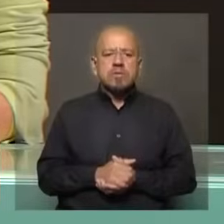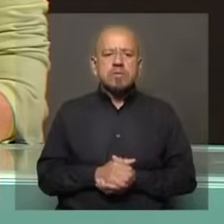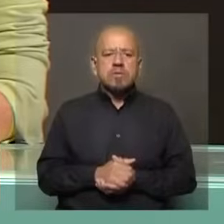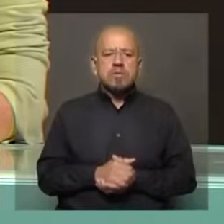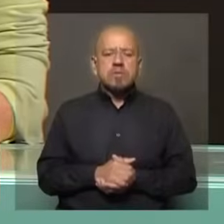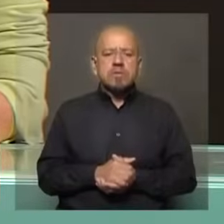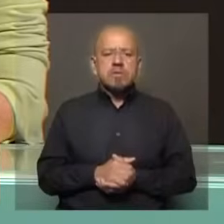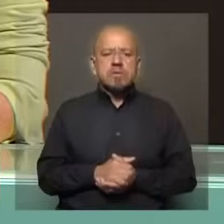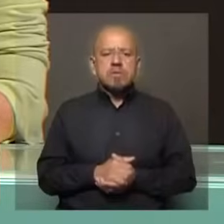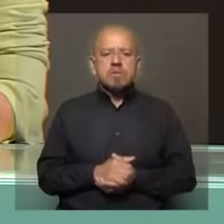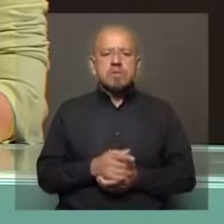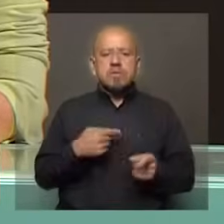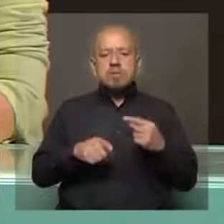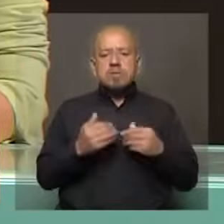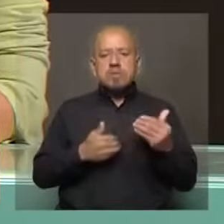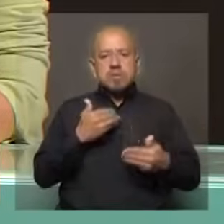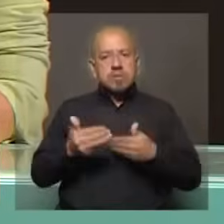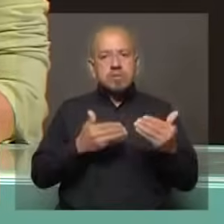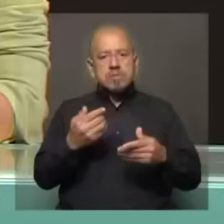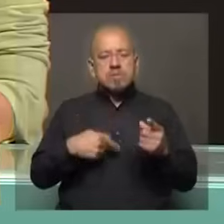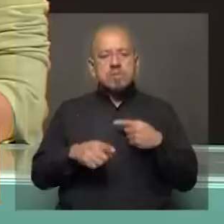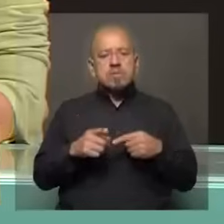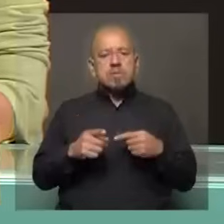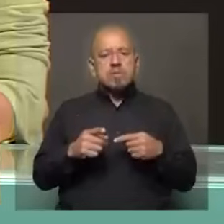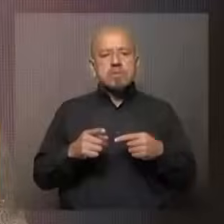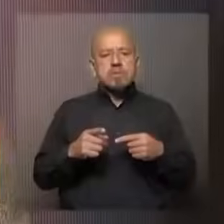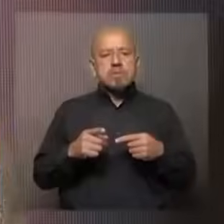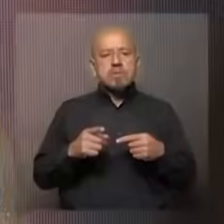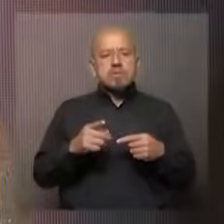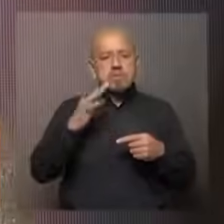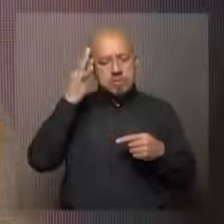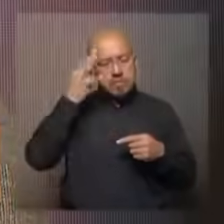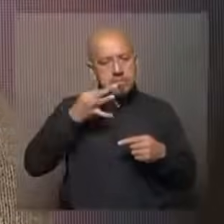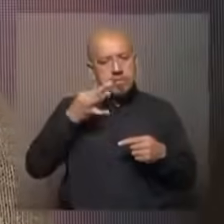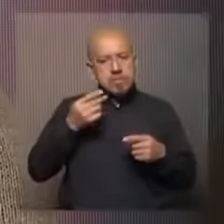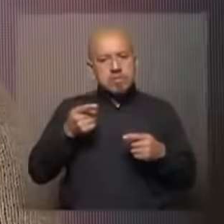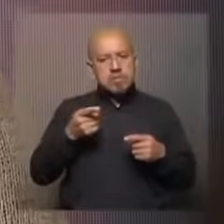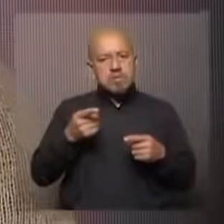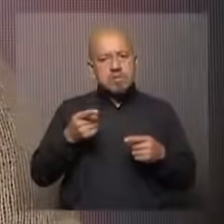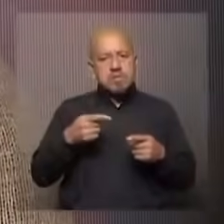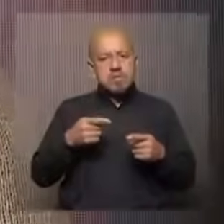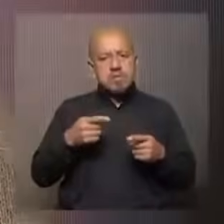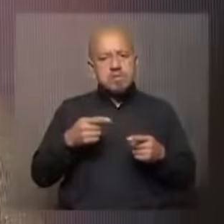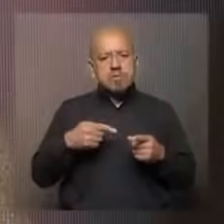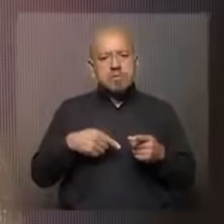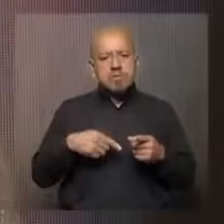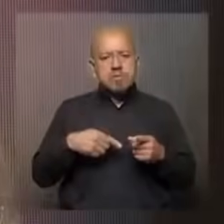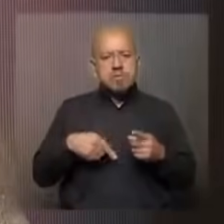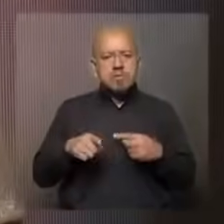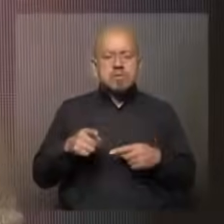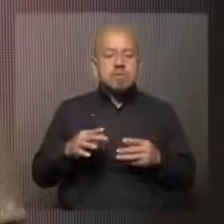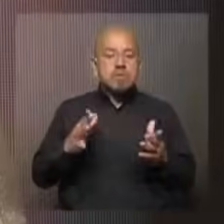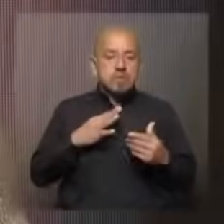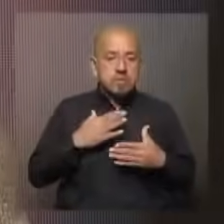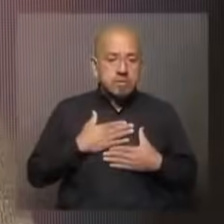vos decías de que este avance de los feminismos, de todo esto, en realidad en lo que pienso, yo que estoy aprendiendo recién, para